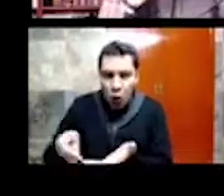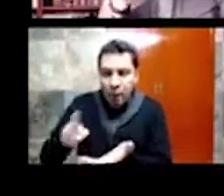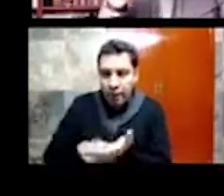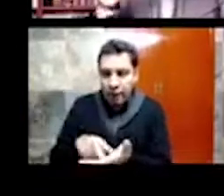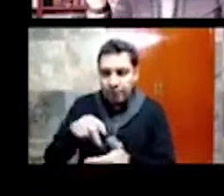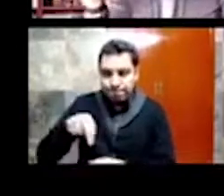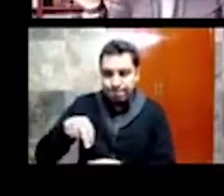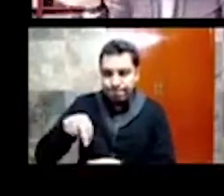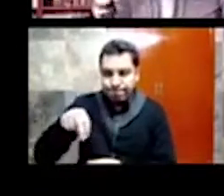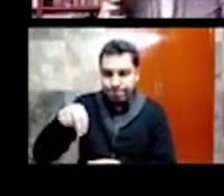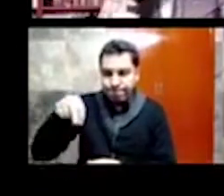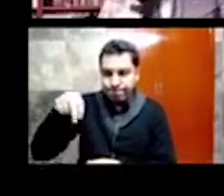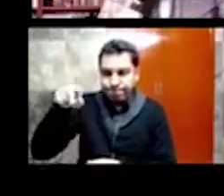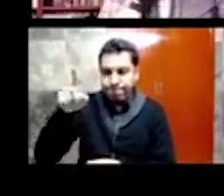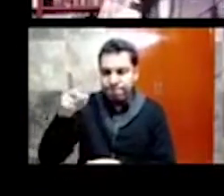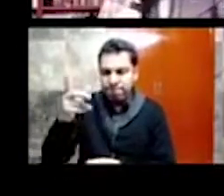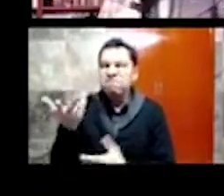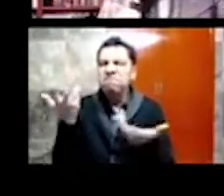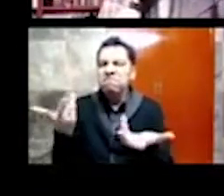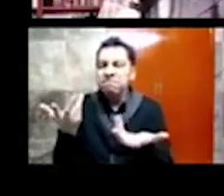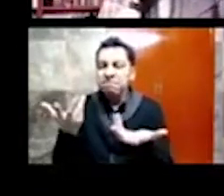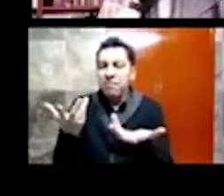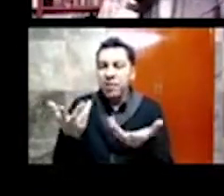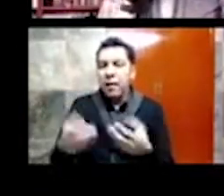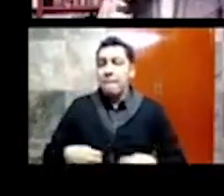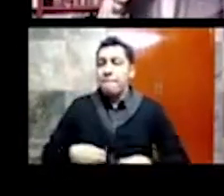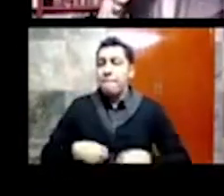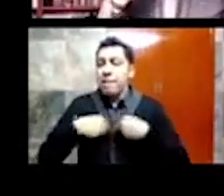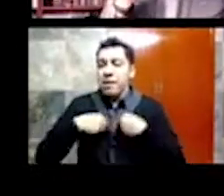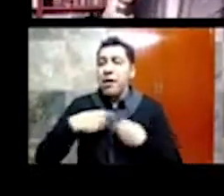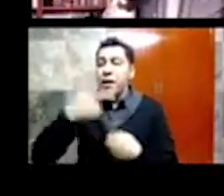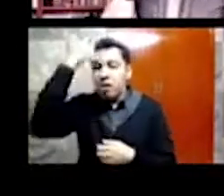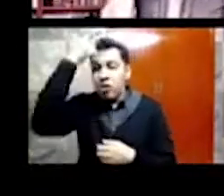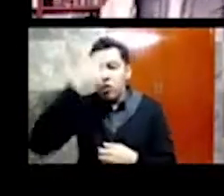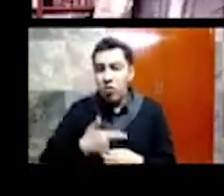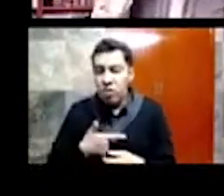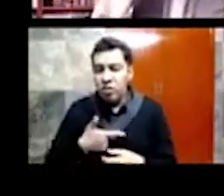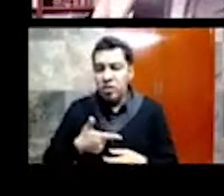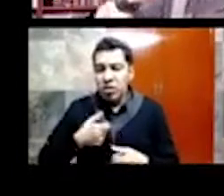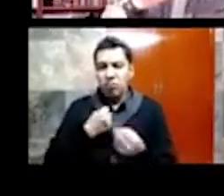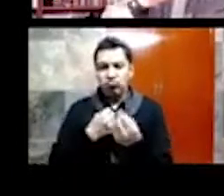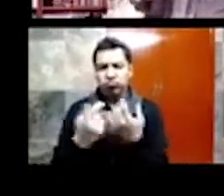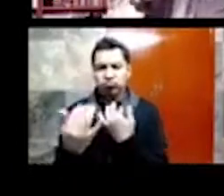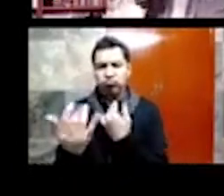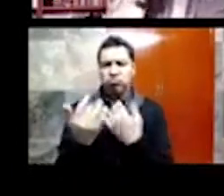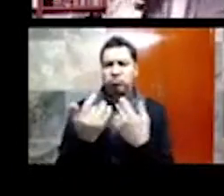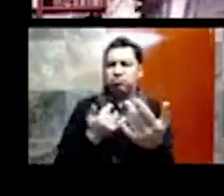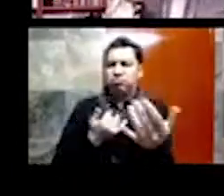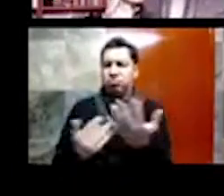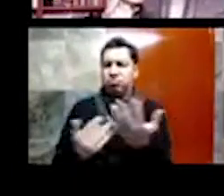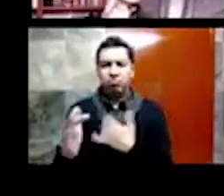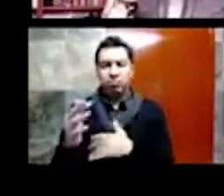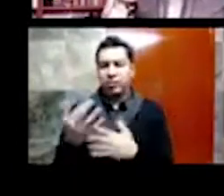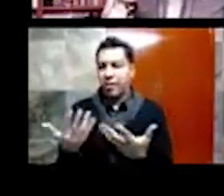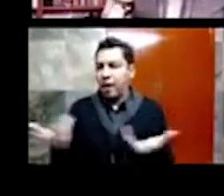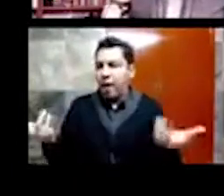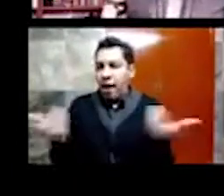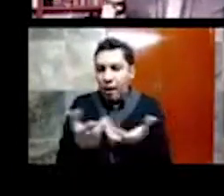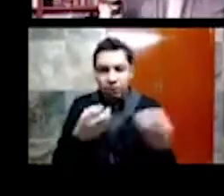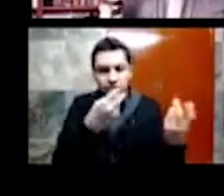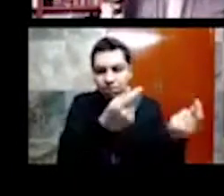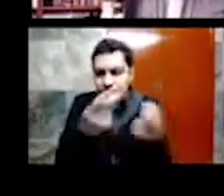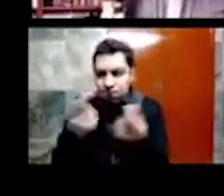esta vida nocturna de los edificios y que nos hablan también de esta condición isóptica e isoacústica que